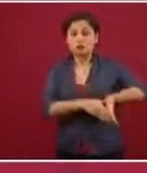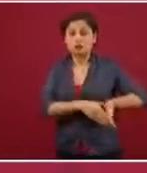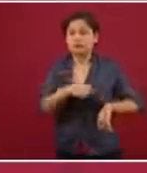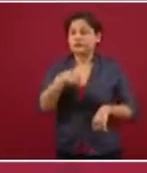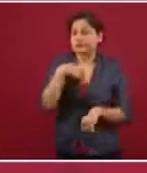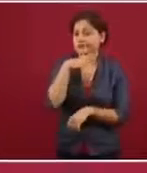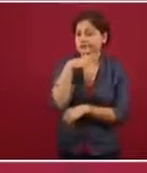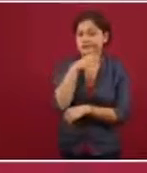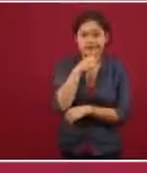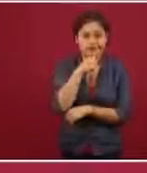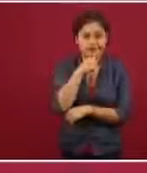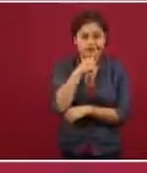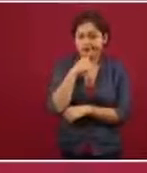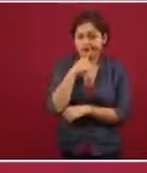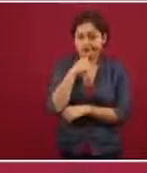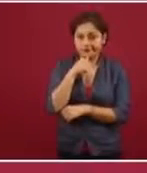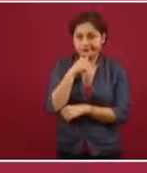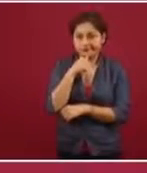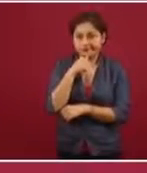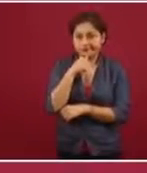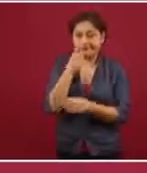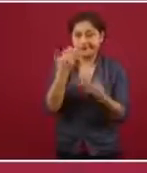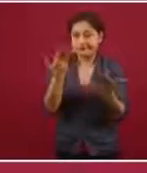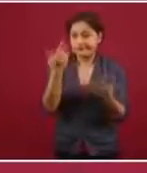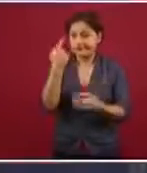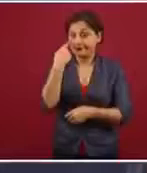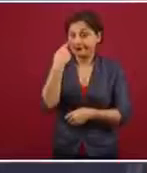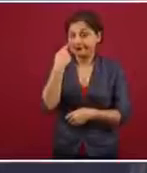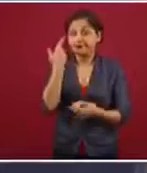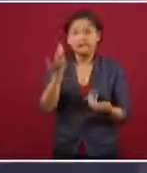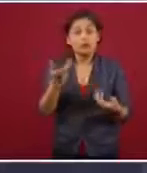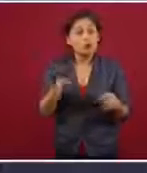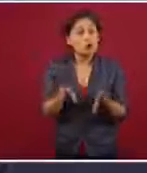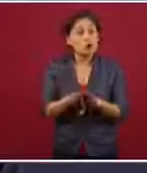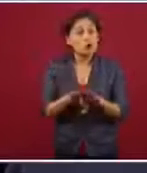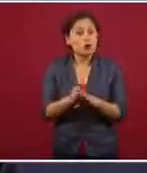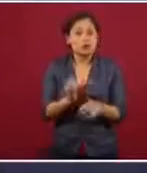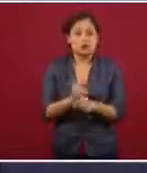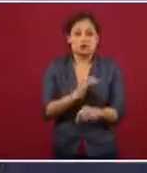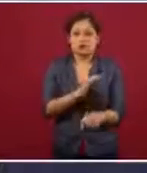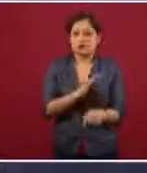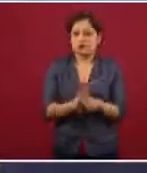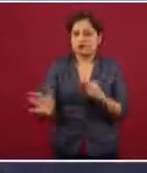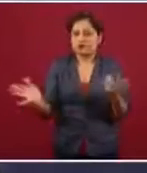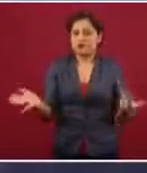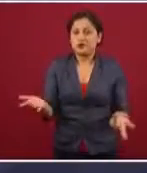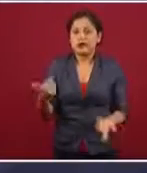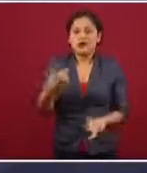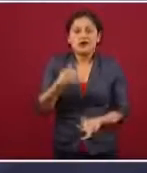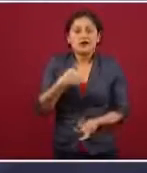Porque imagínense si el presidente dice